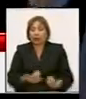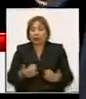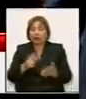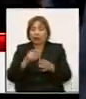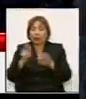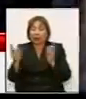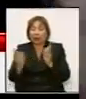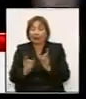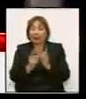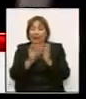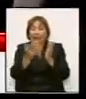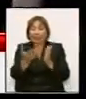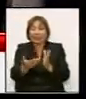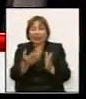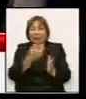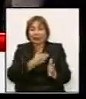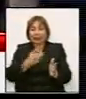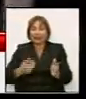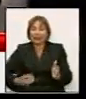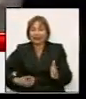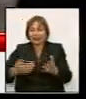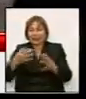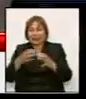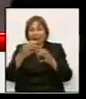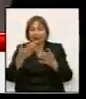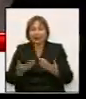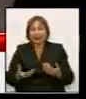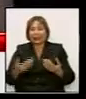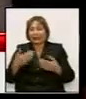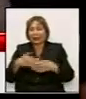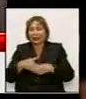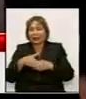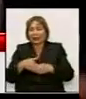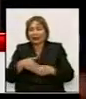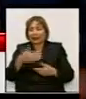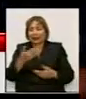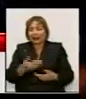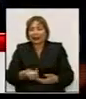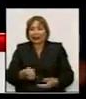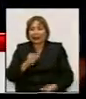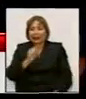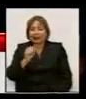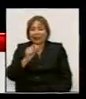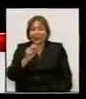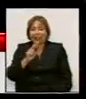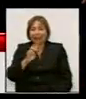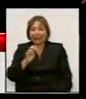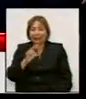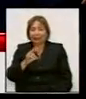acerca el presidente del Congreso, del primer poder del Estado, don Daniel Salaverry Villa,